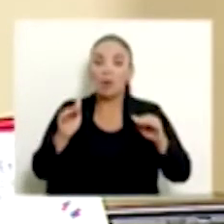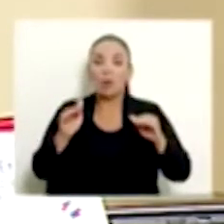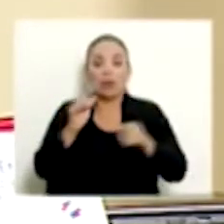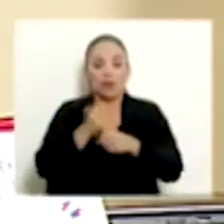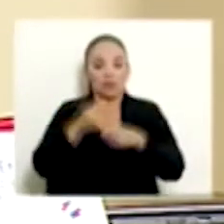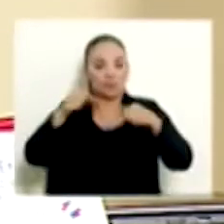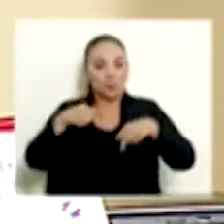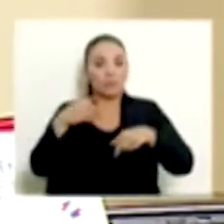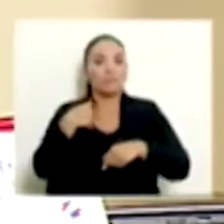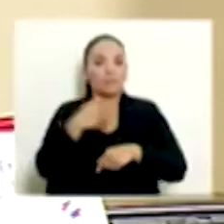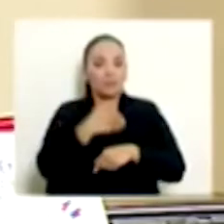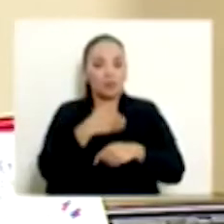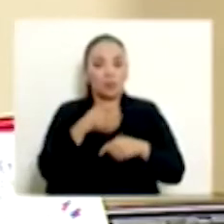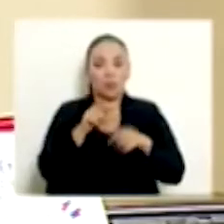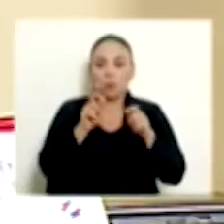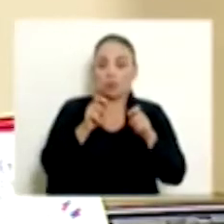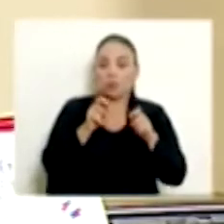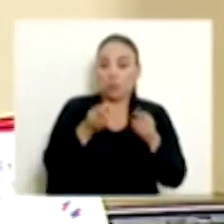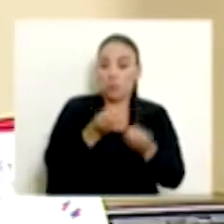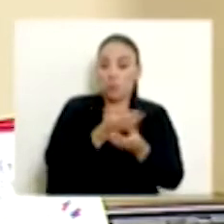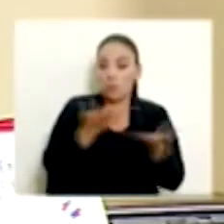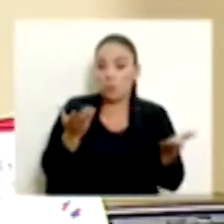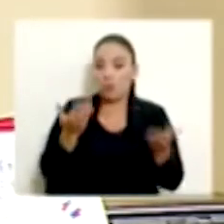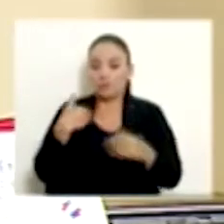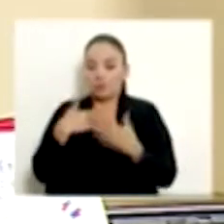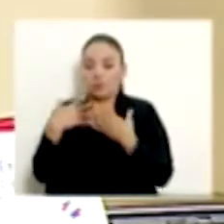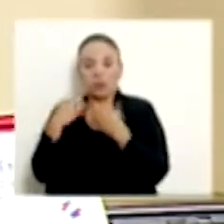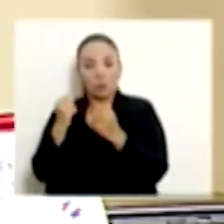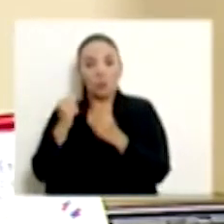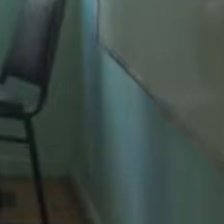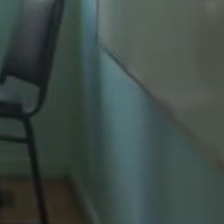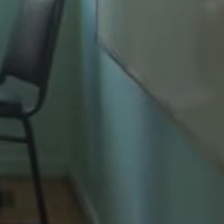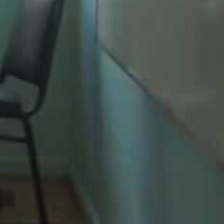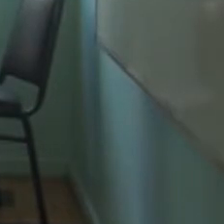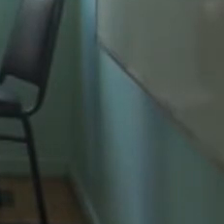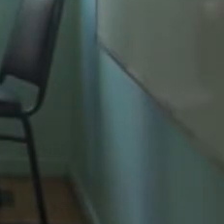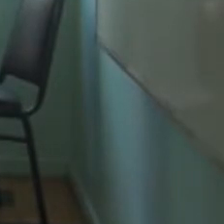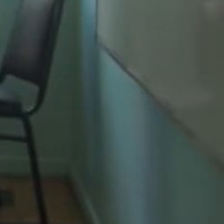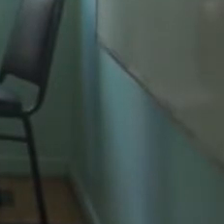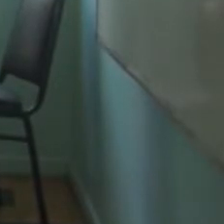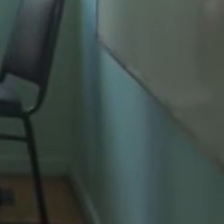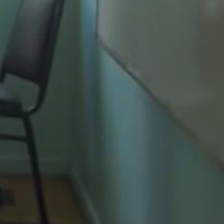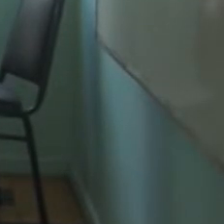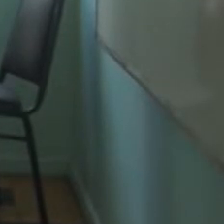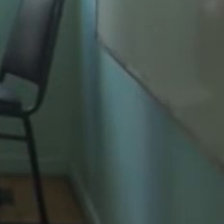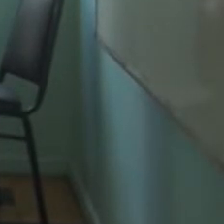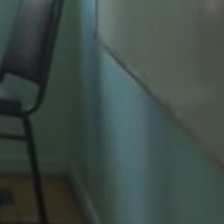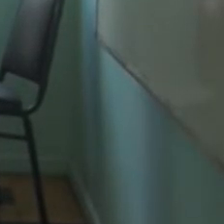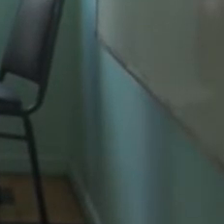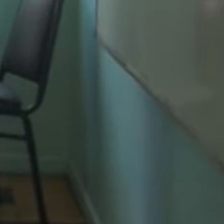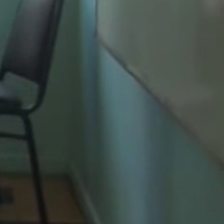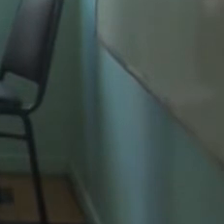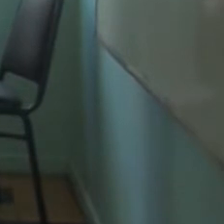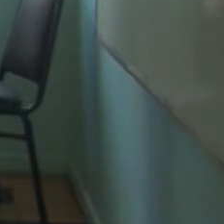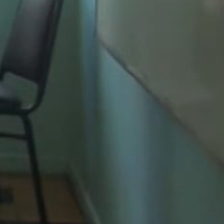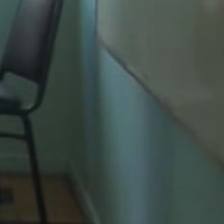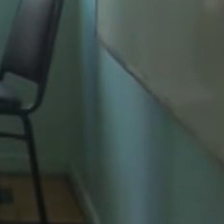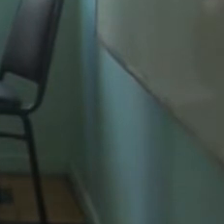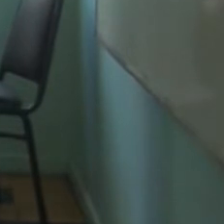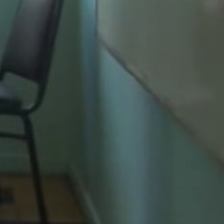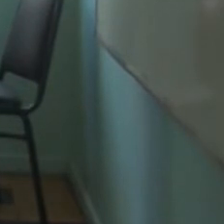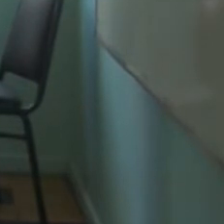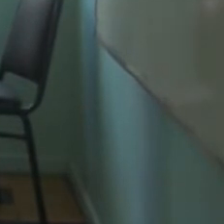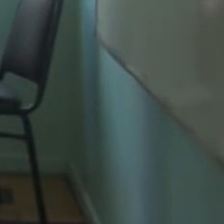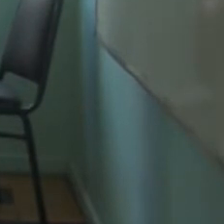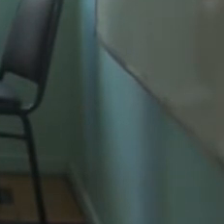pública el ministerio el día de hoy y el patronato nacional de la infancia es al regreso a las clases porque